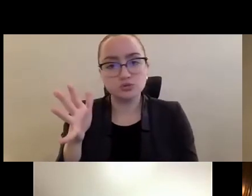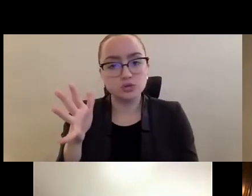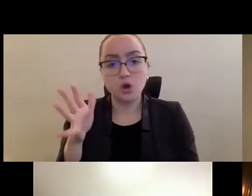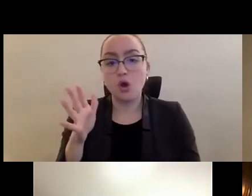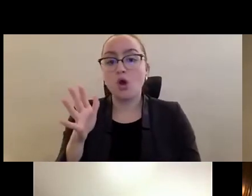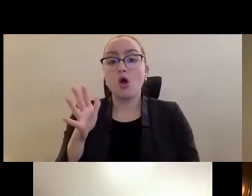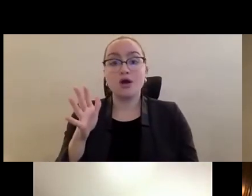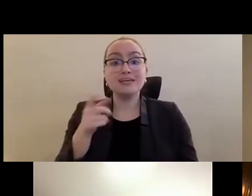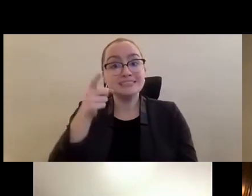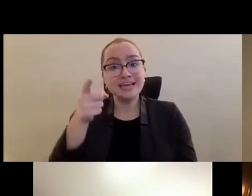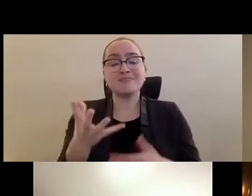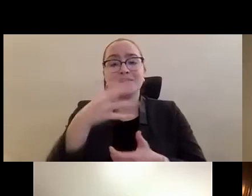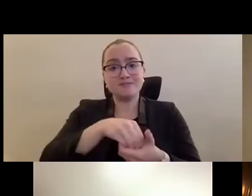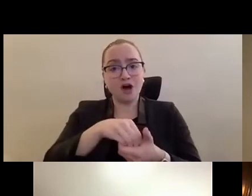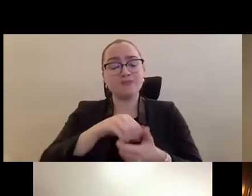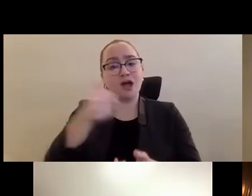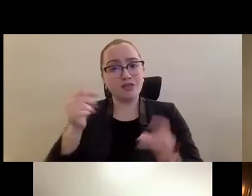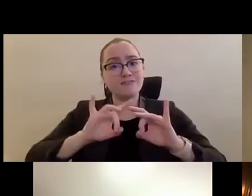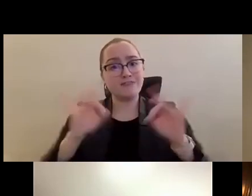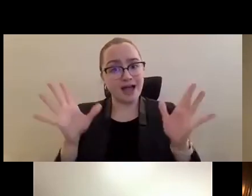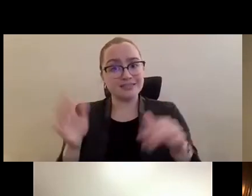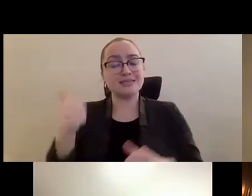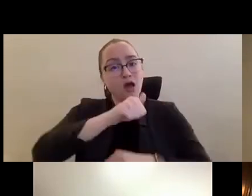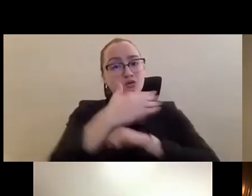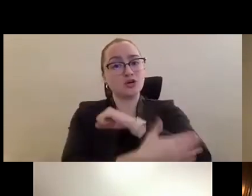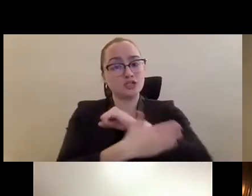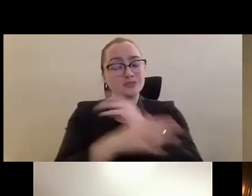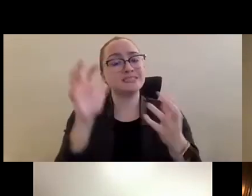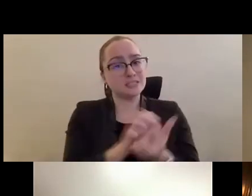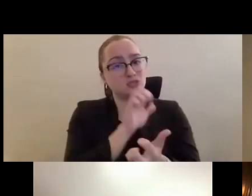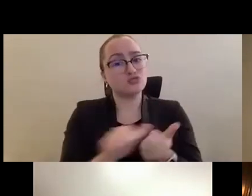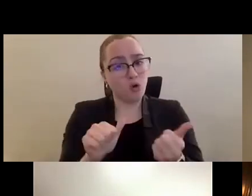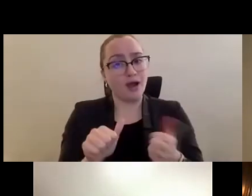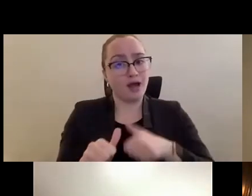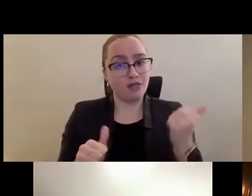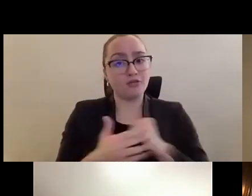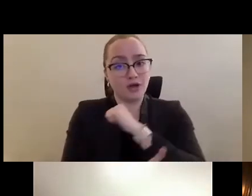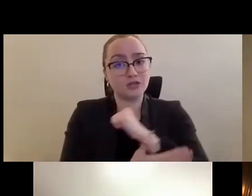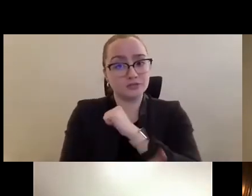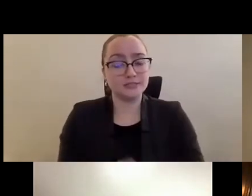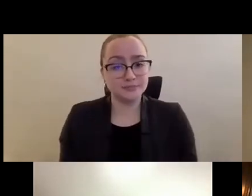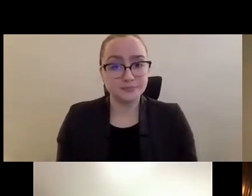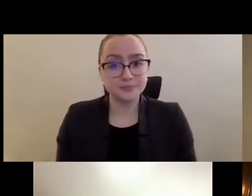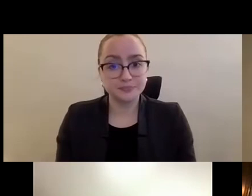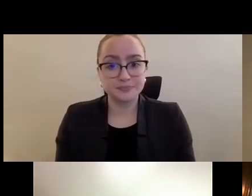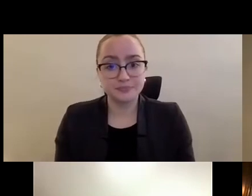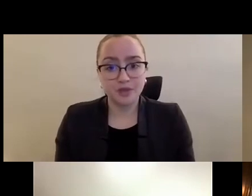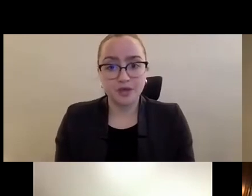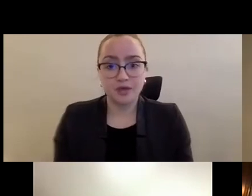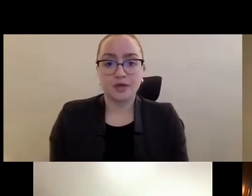y mover más allá a una retórica que entiende y que identifica el hecho de que Estados